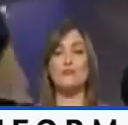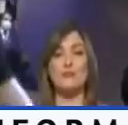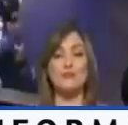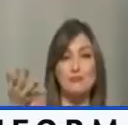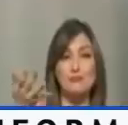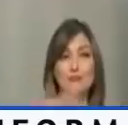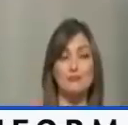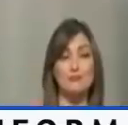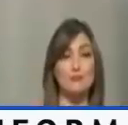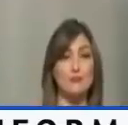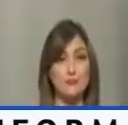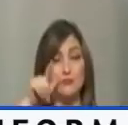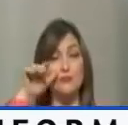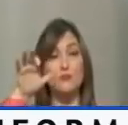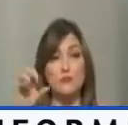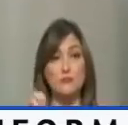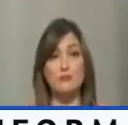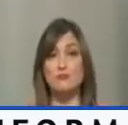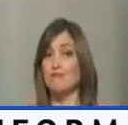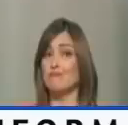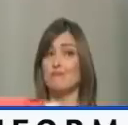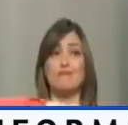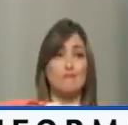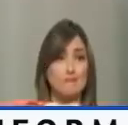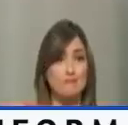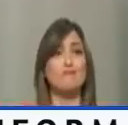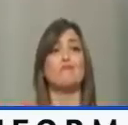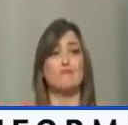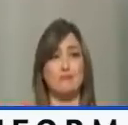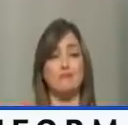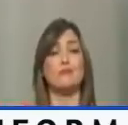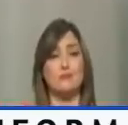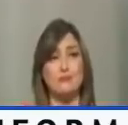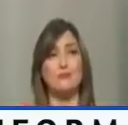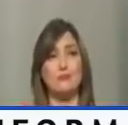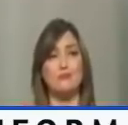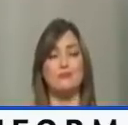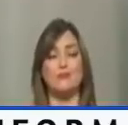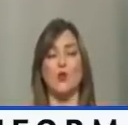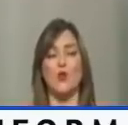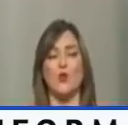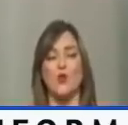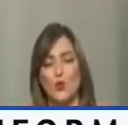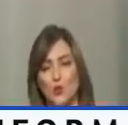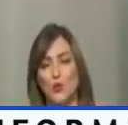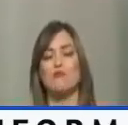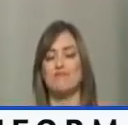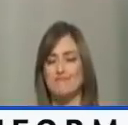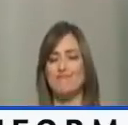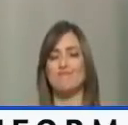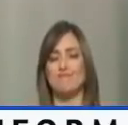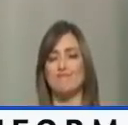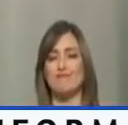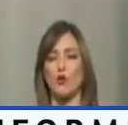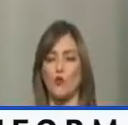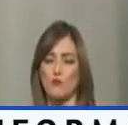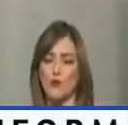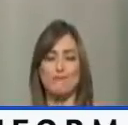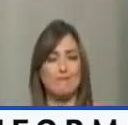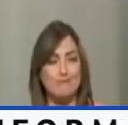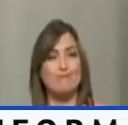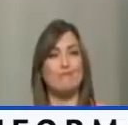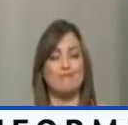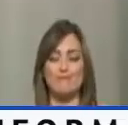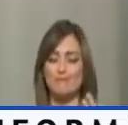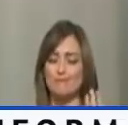de optimismo a distintos sectores, uno de estos el empresarial. Así lo reconoce el presidente de la Cámara de Comercio de Guayaquil. Muy positiva.